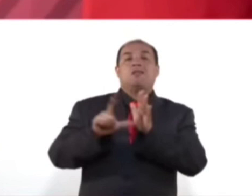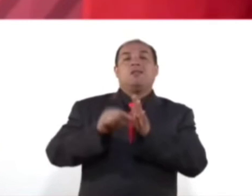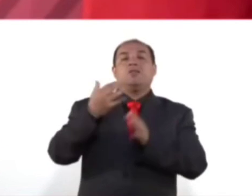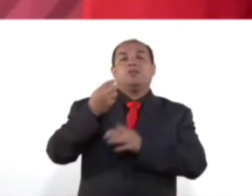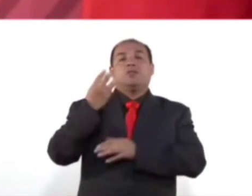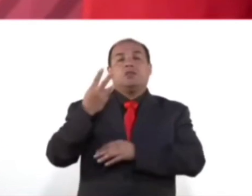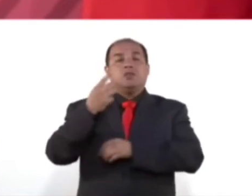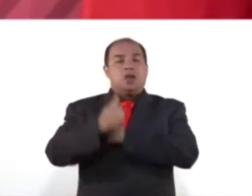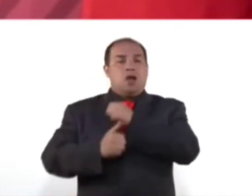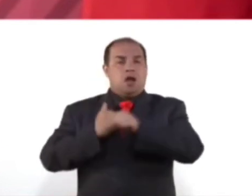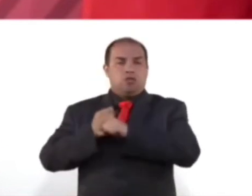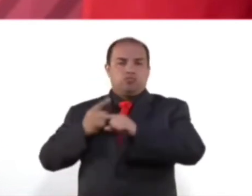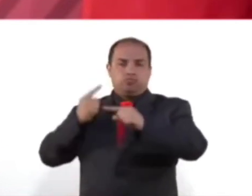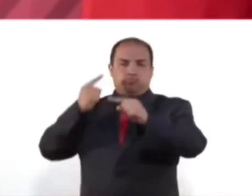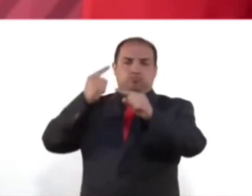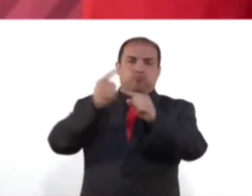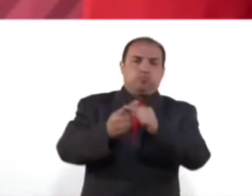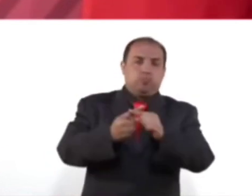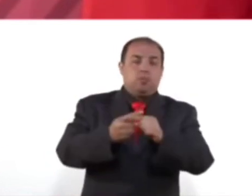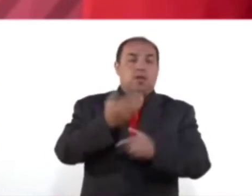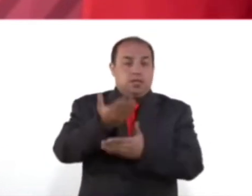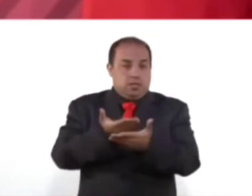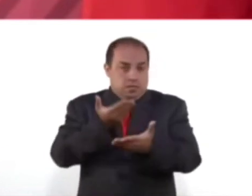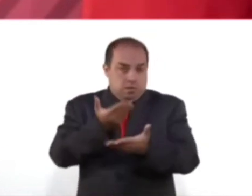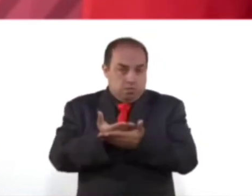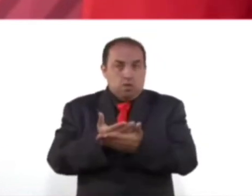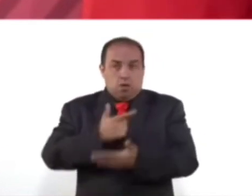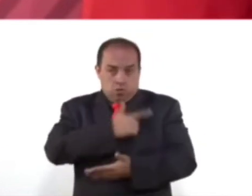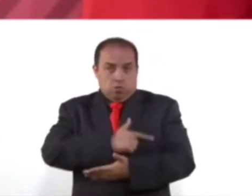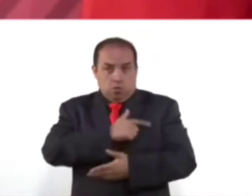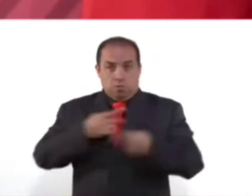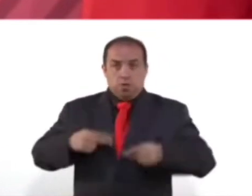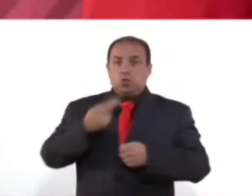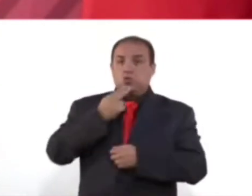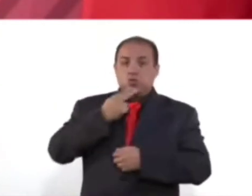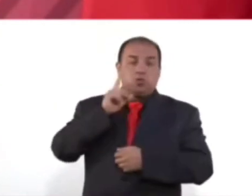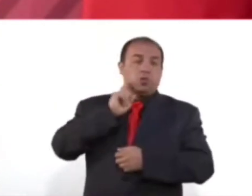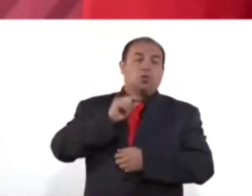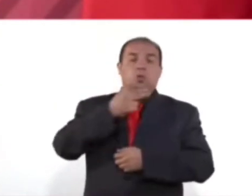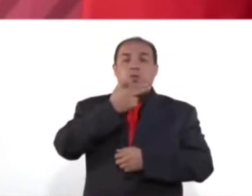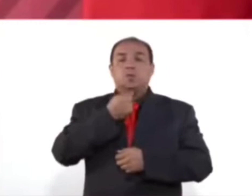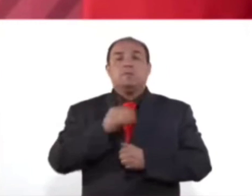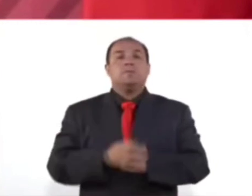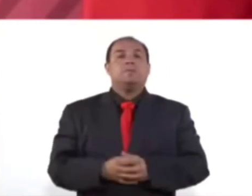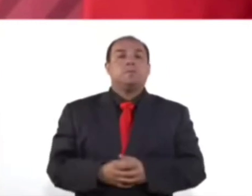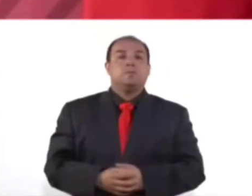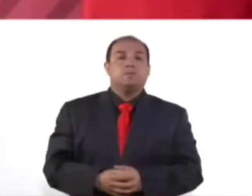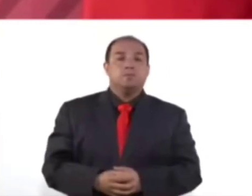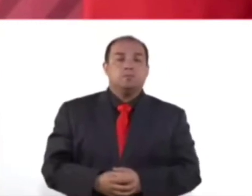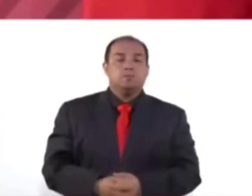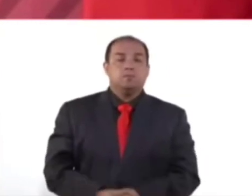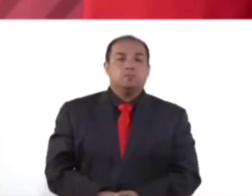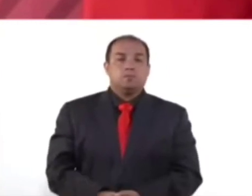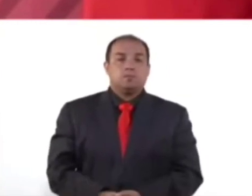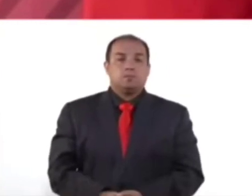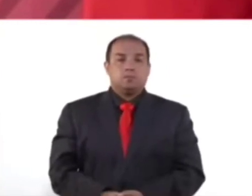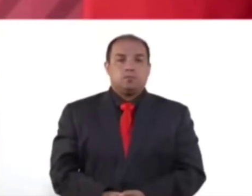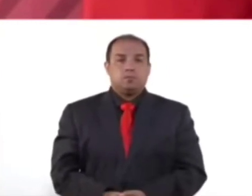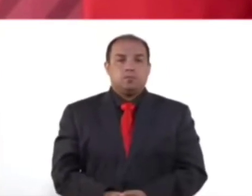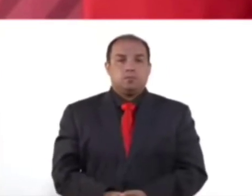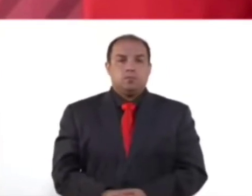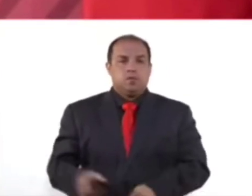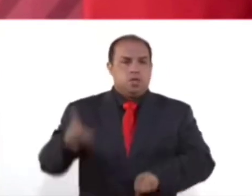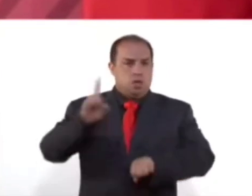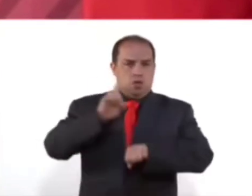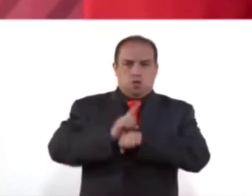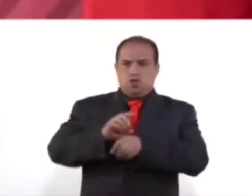que en términos generales le gusta a sus usuarias y usuarios, que en días, los